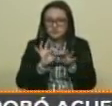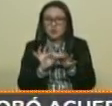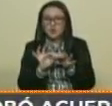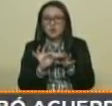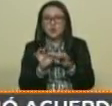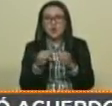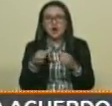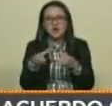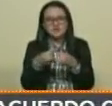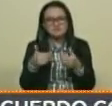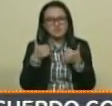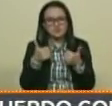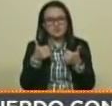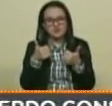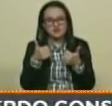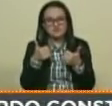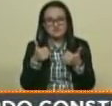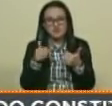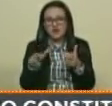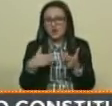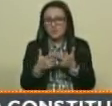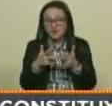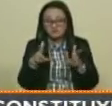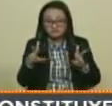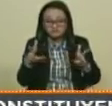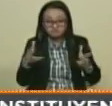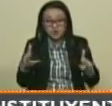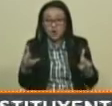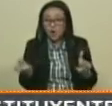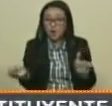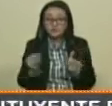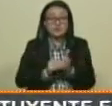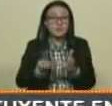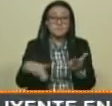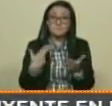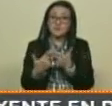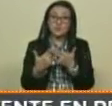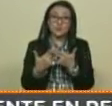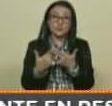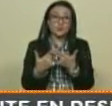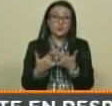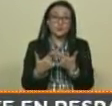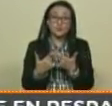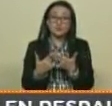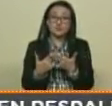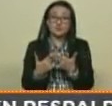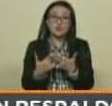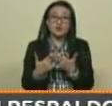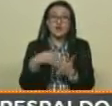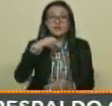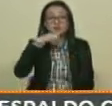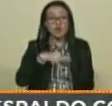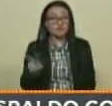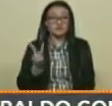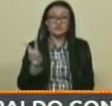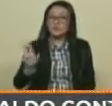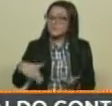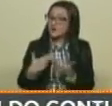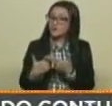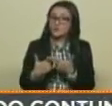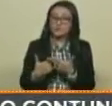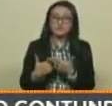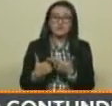raíz ese flagelo que no debe volver nunca más a la historia republicana